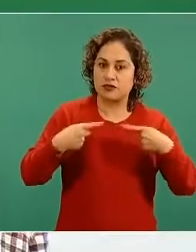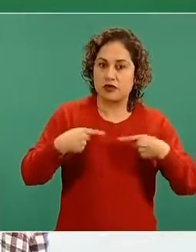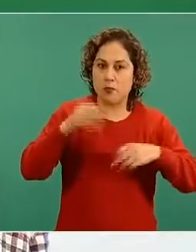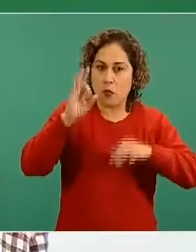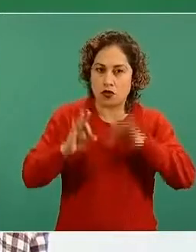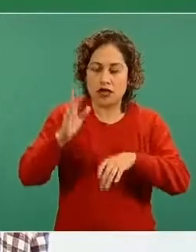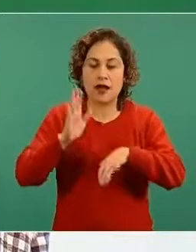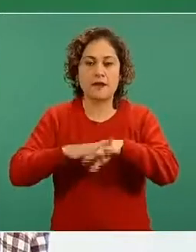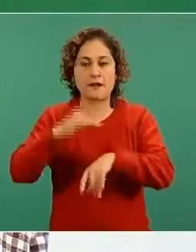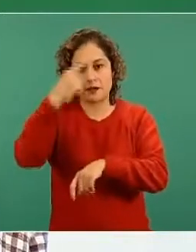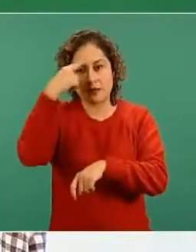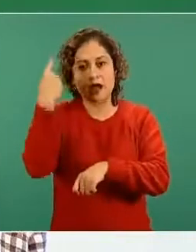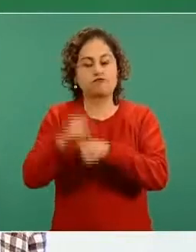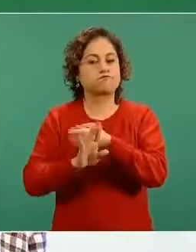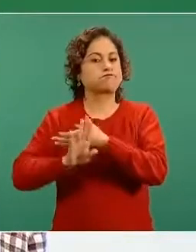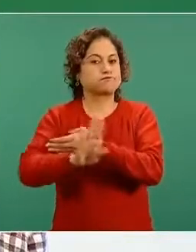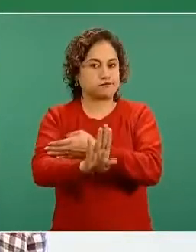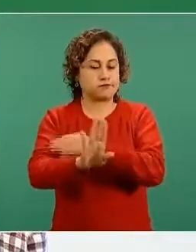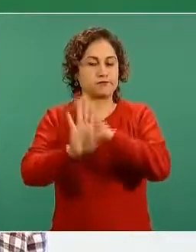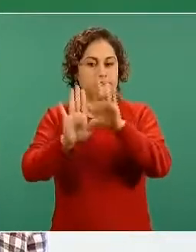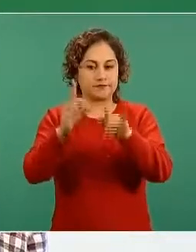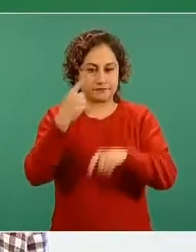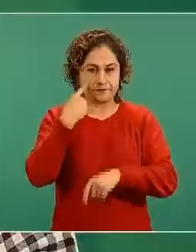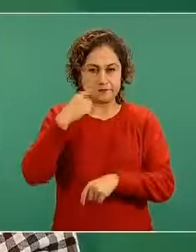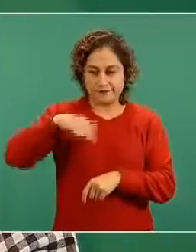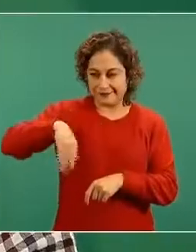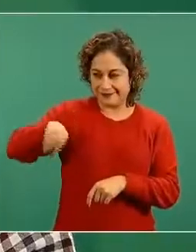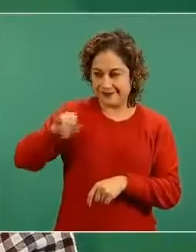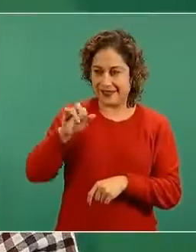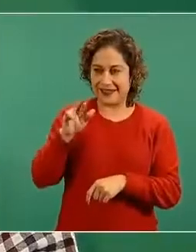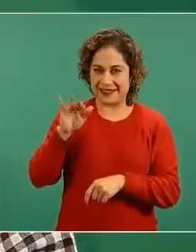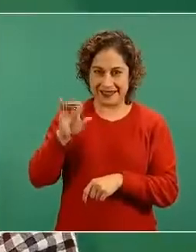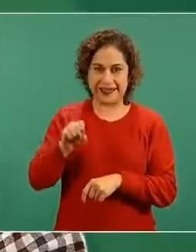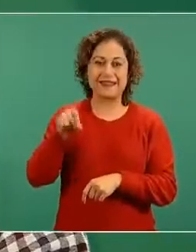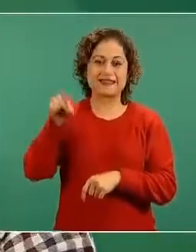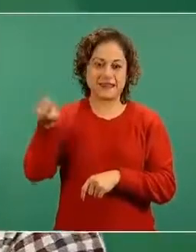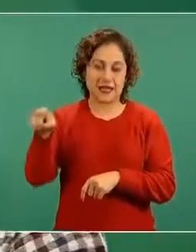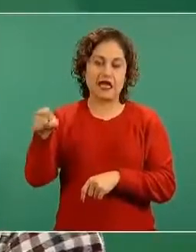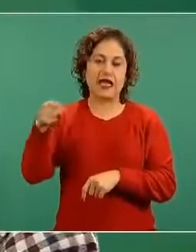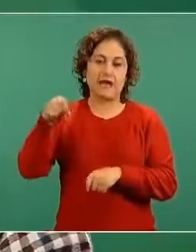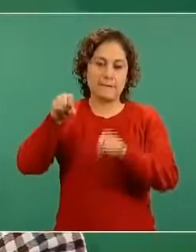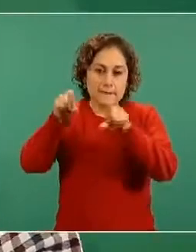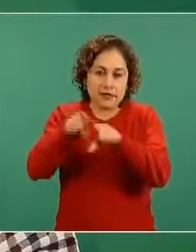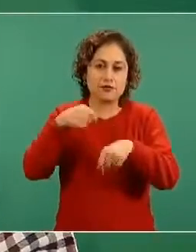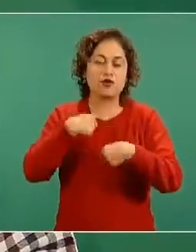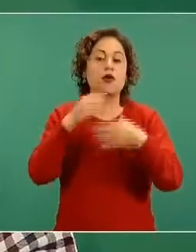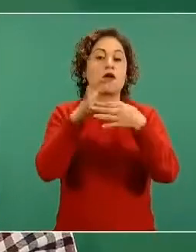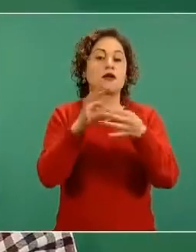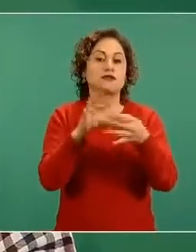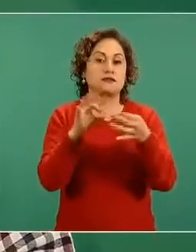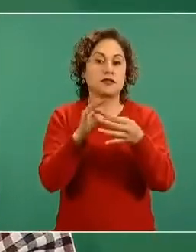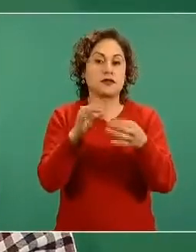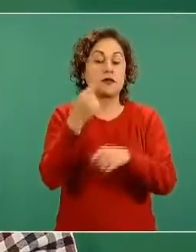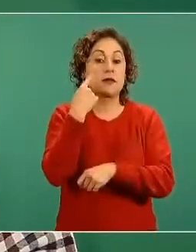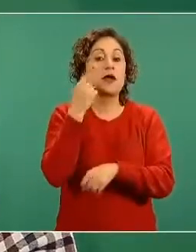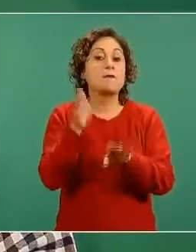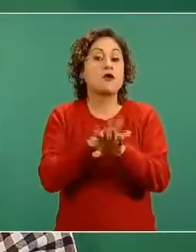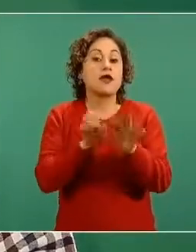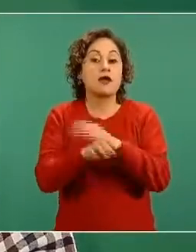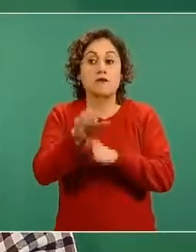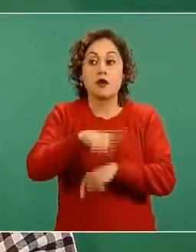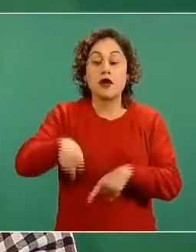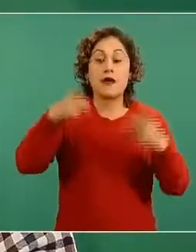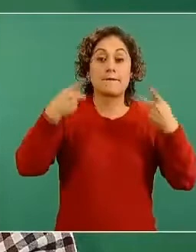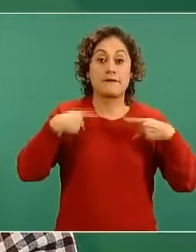que les decía hace un ratito y lo que habla de los servidores de la nación, también se lo comento porque es de interés para el público, pero también